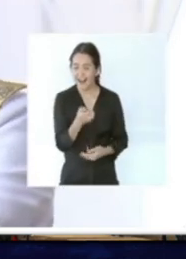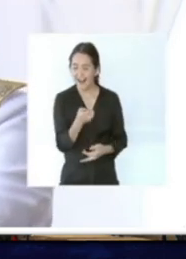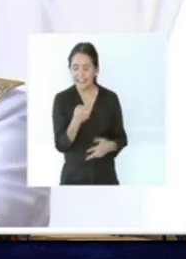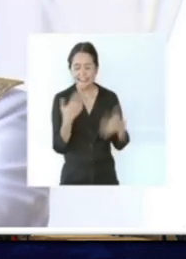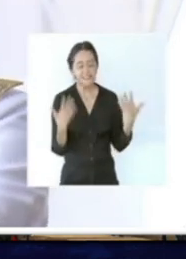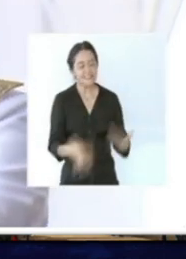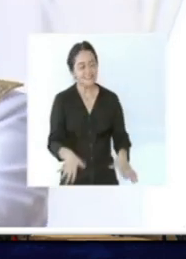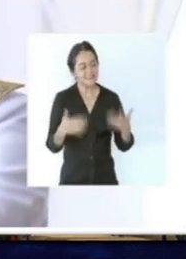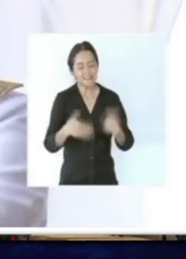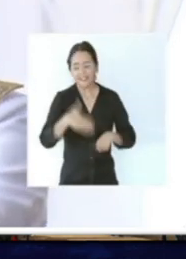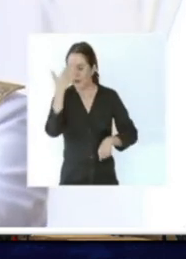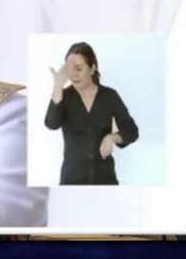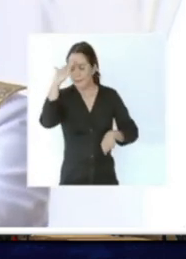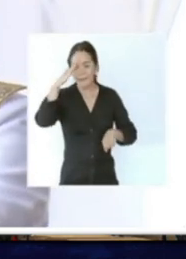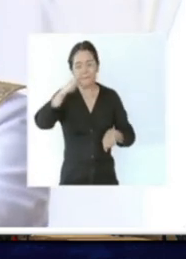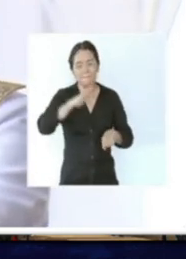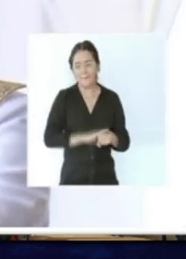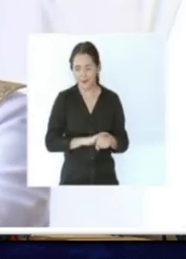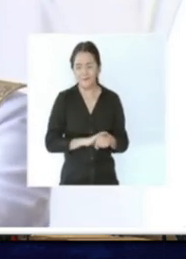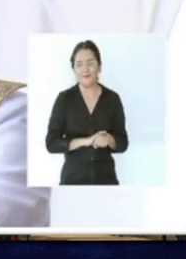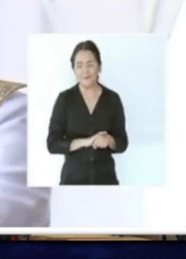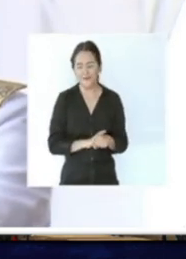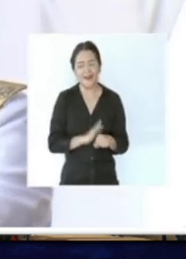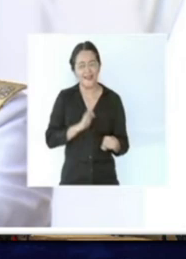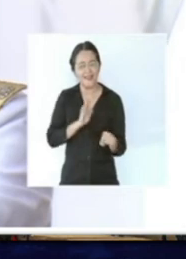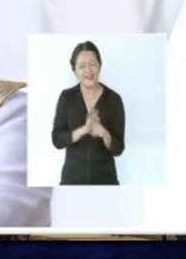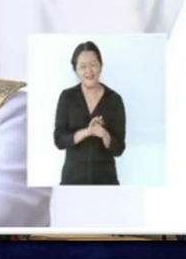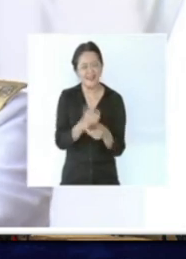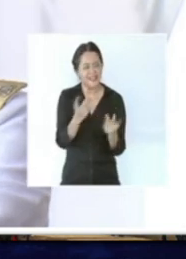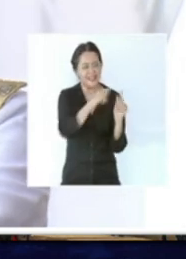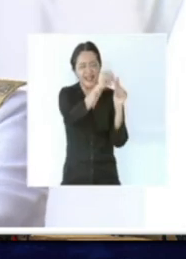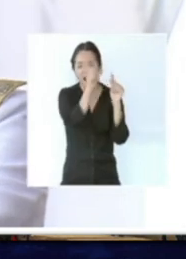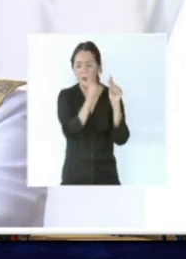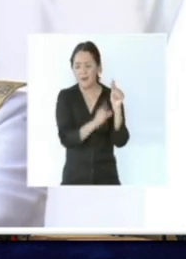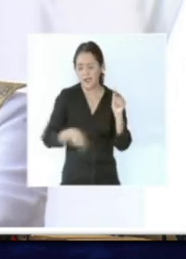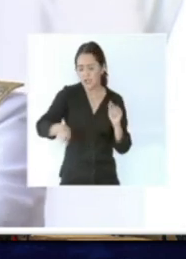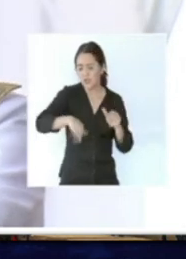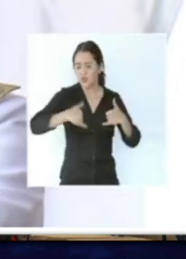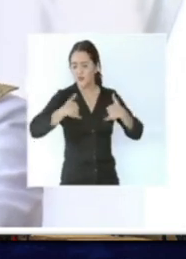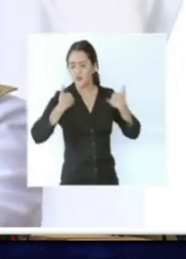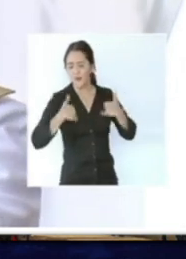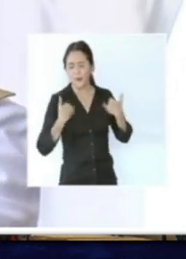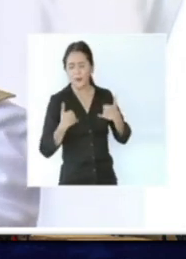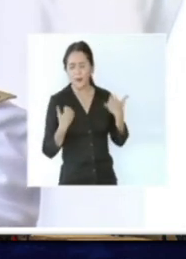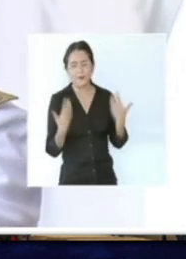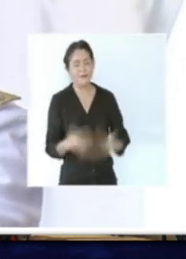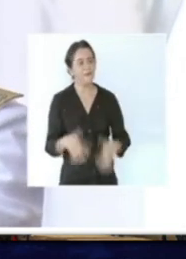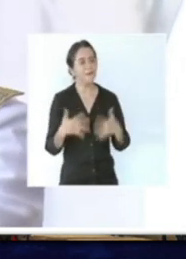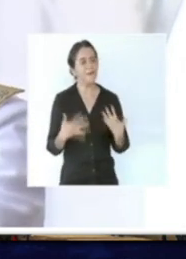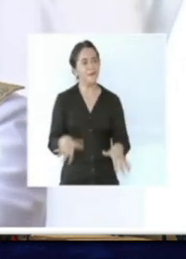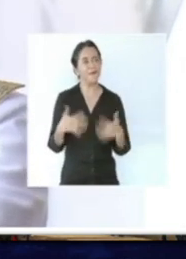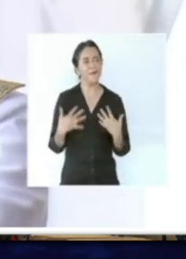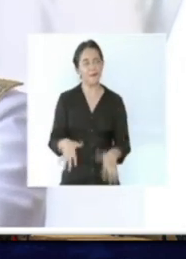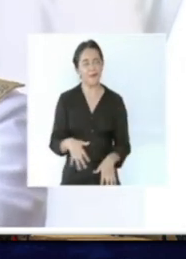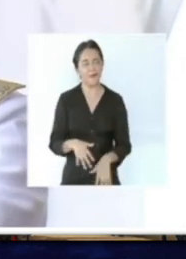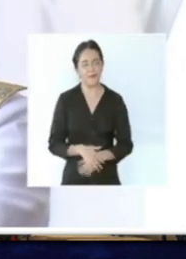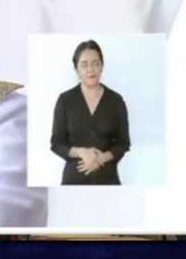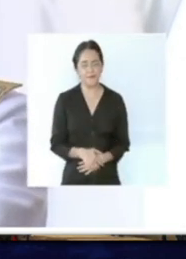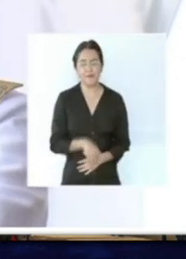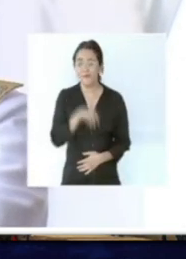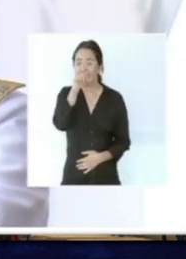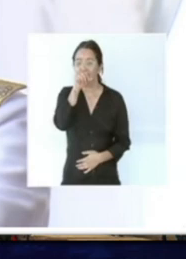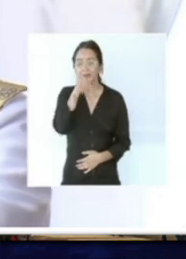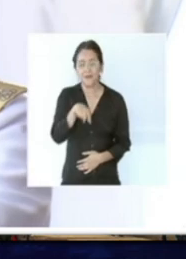memorable fue la defensa de la patria ejecutada por los jóvenes marinos navales de aquella época y